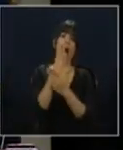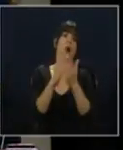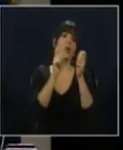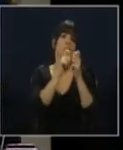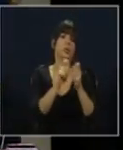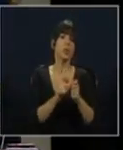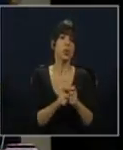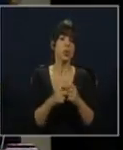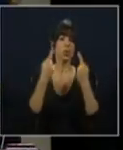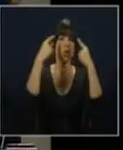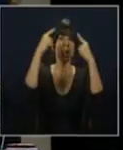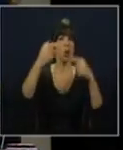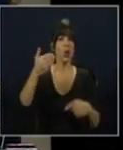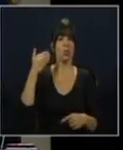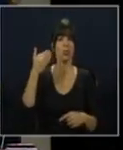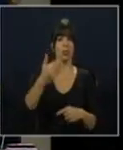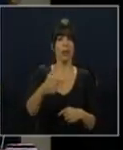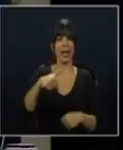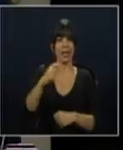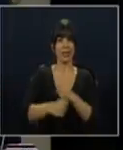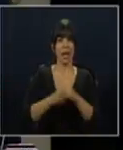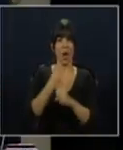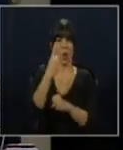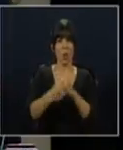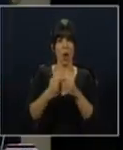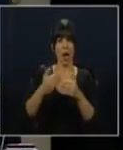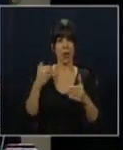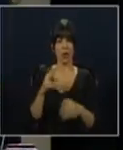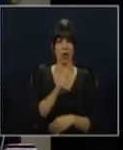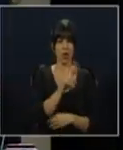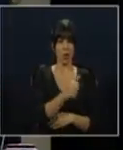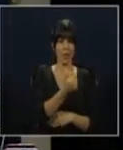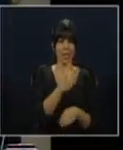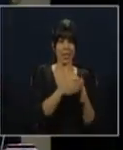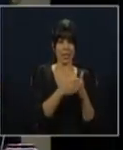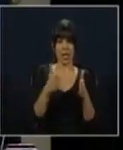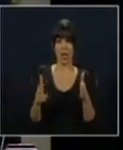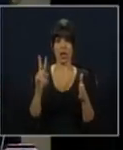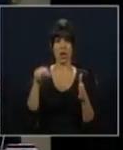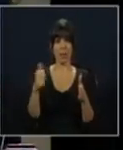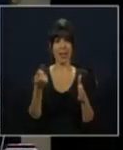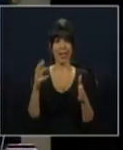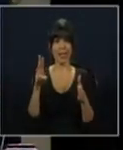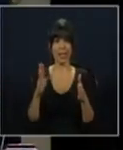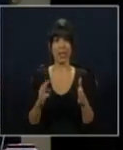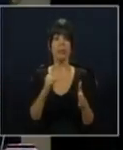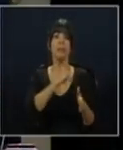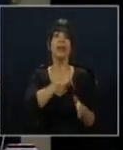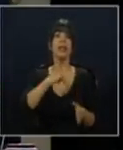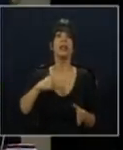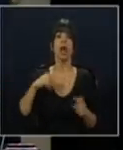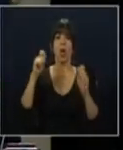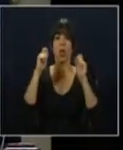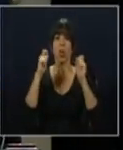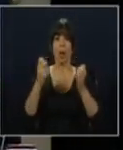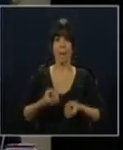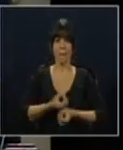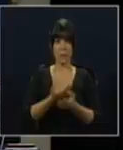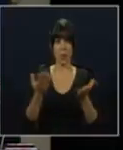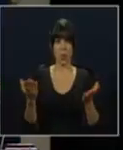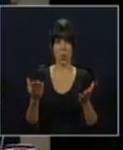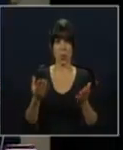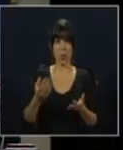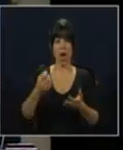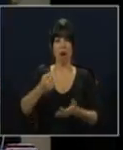hitos que se alcanzaron durante el último año. Entre el 2015 y el 2016, el Ministerio de Educación Pública